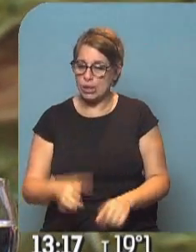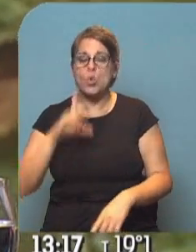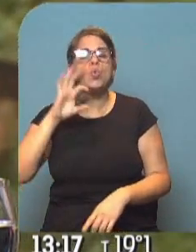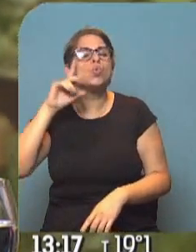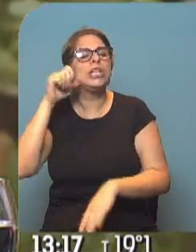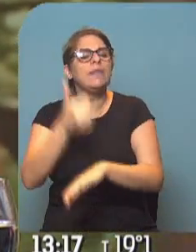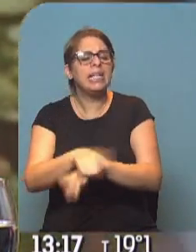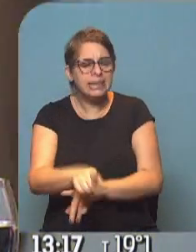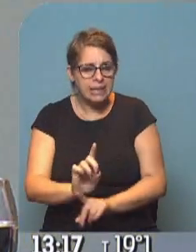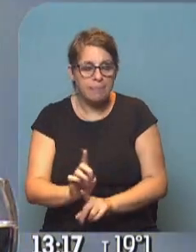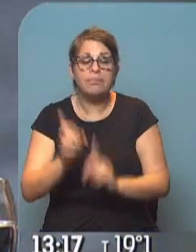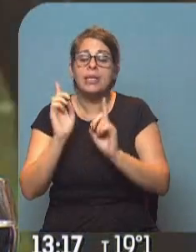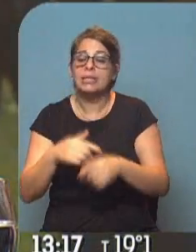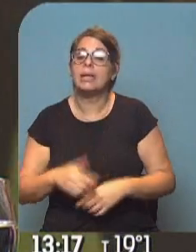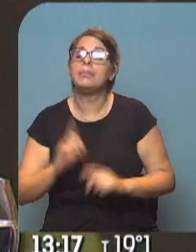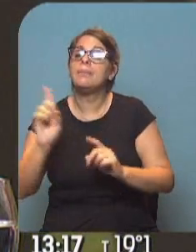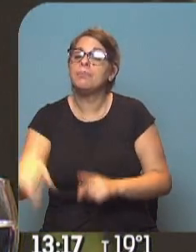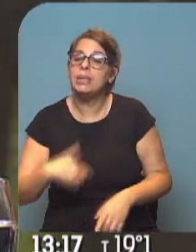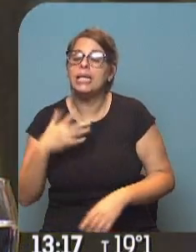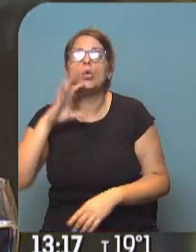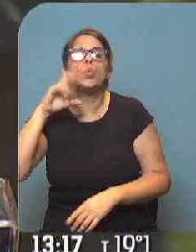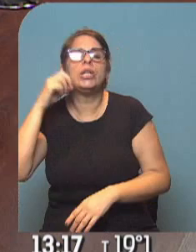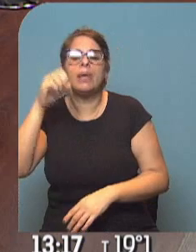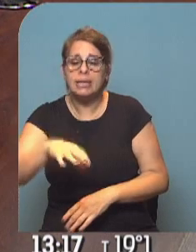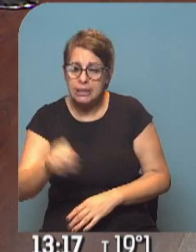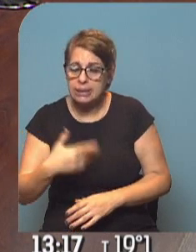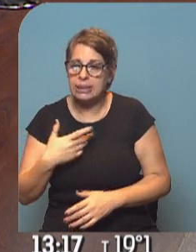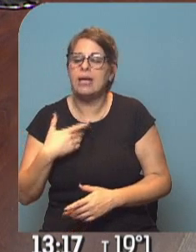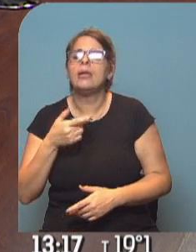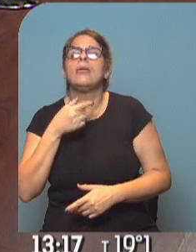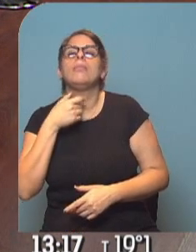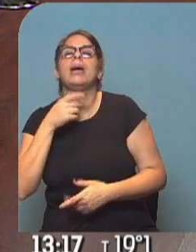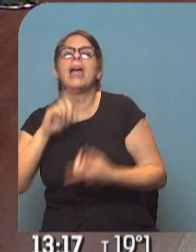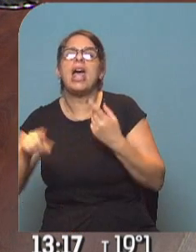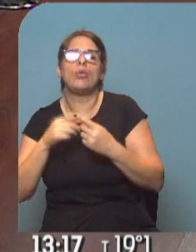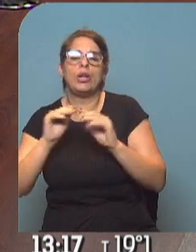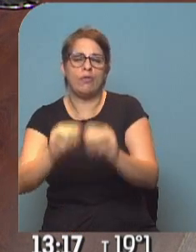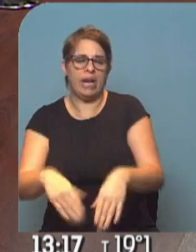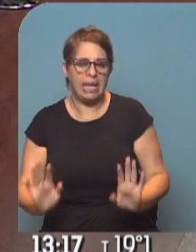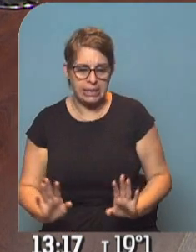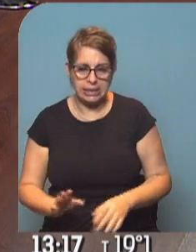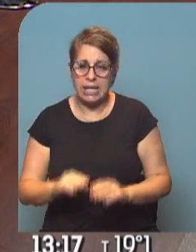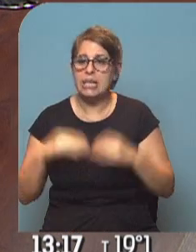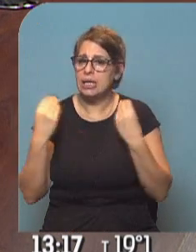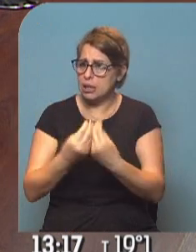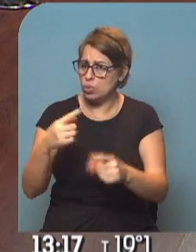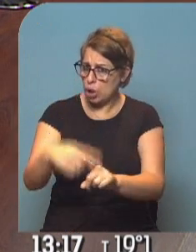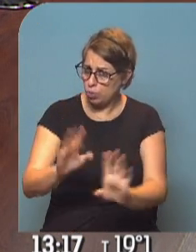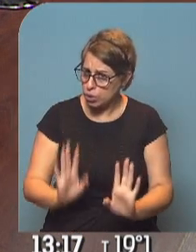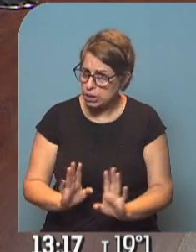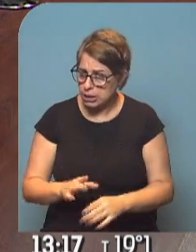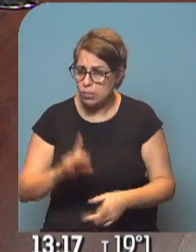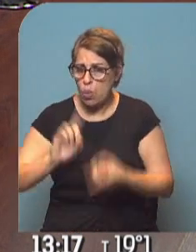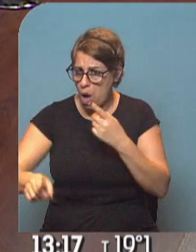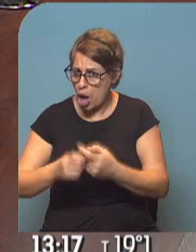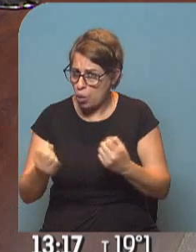este sentido, activa presencia de Uribe para petardear ese acuerdo, sí, tuvo resultados positivos, se terminó haciendo el